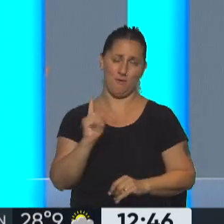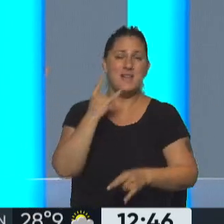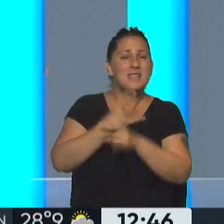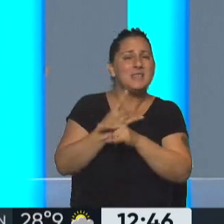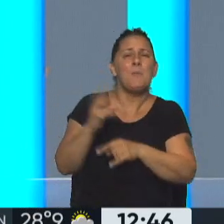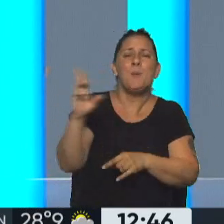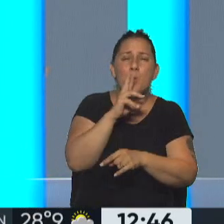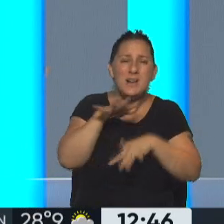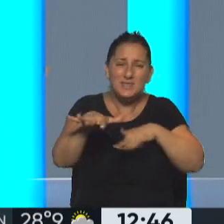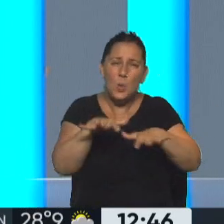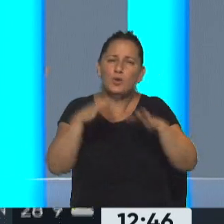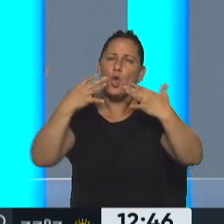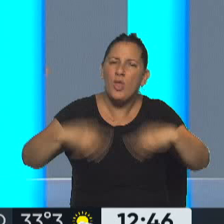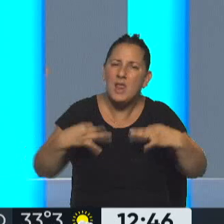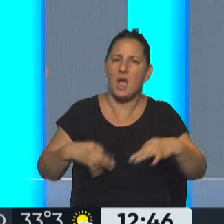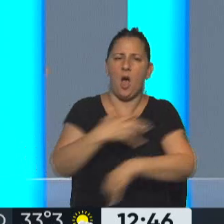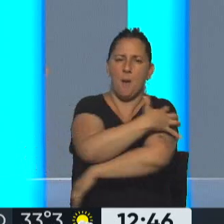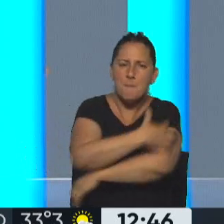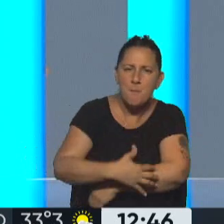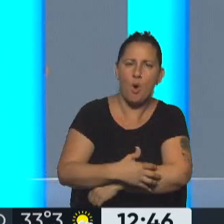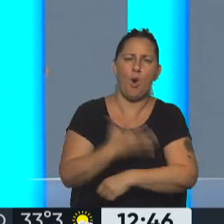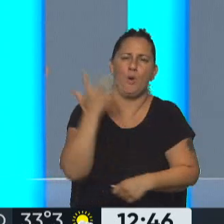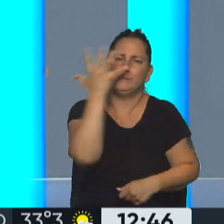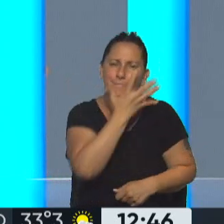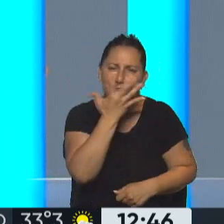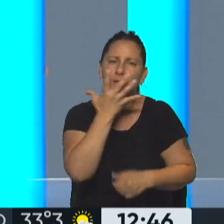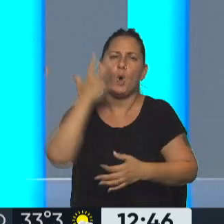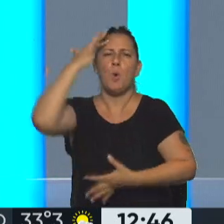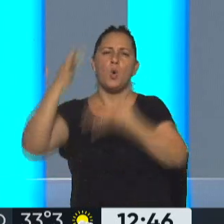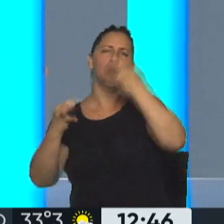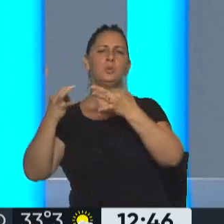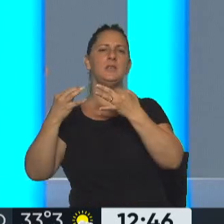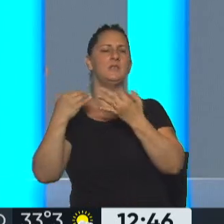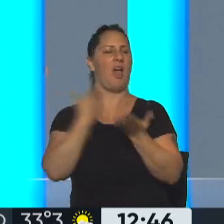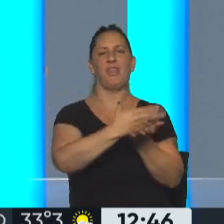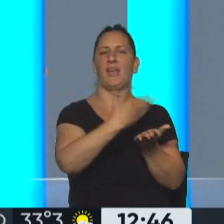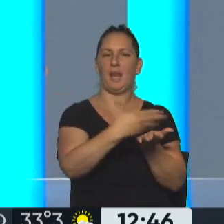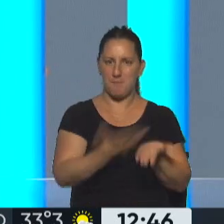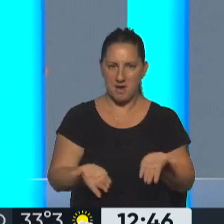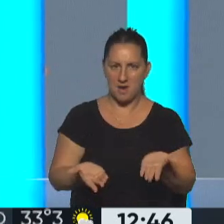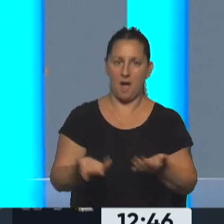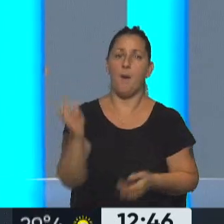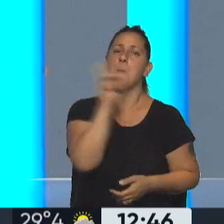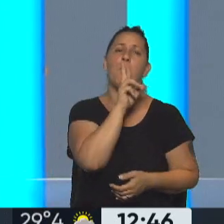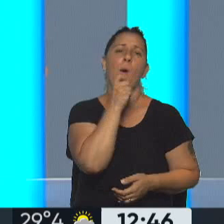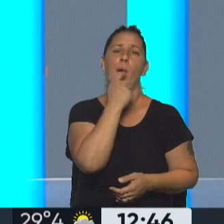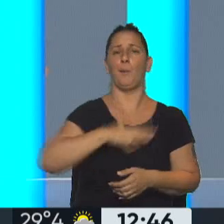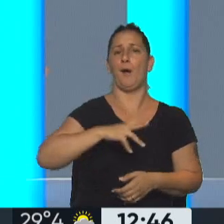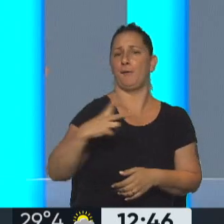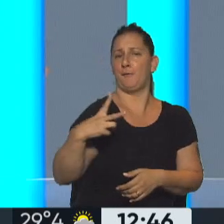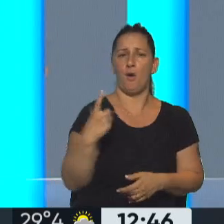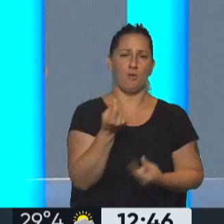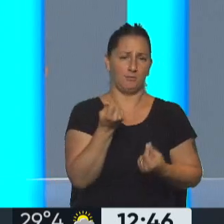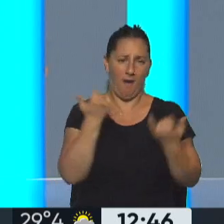pobres marrones No una justicia clasista una justicia que a una mujer de barrio Norte